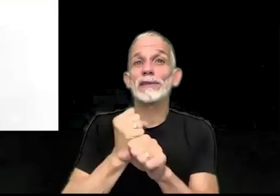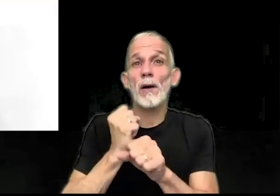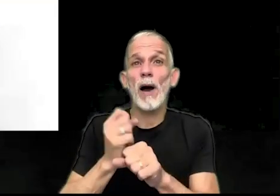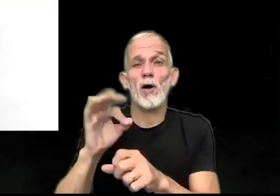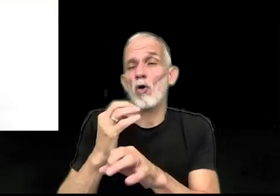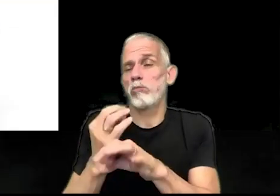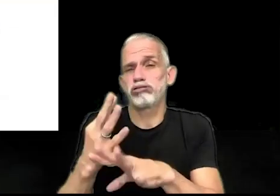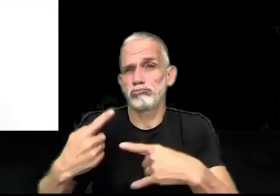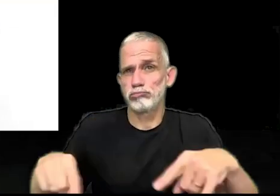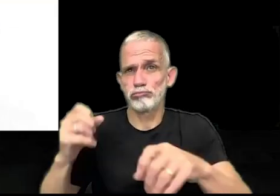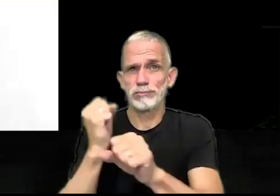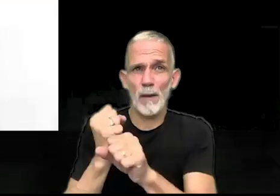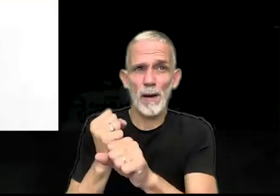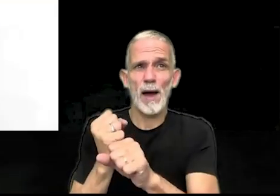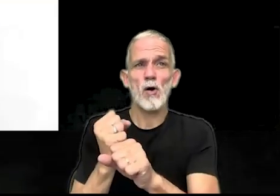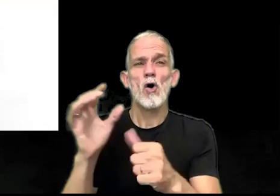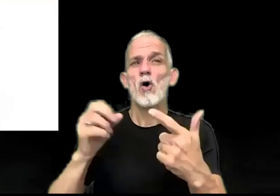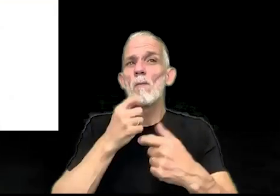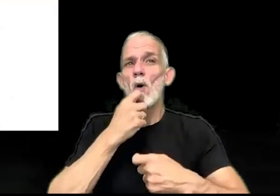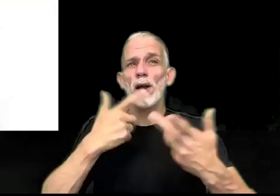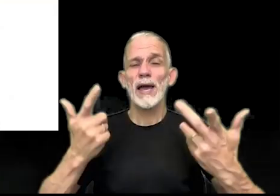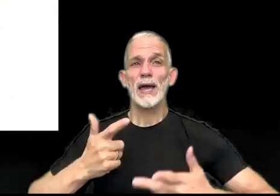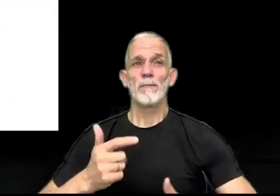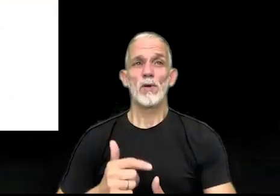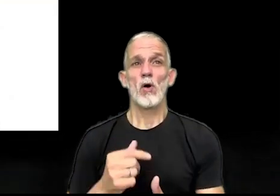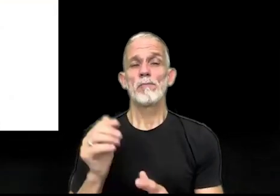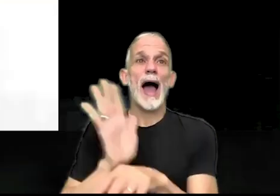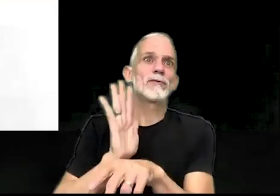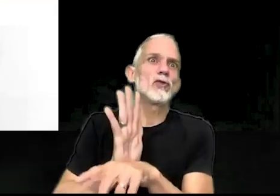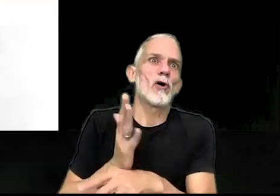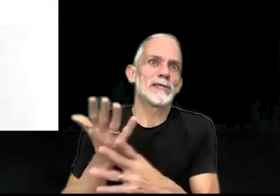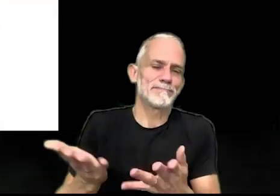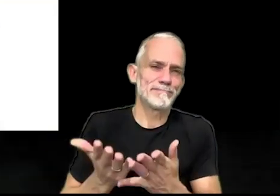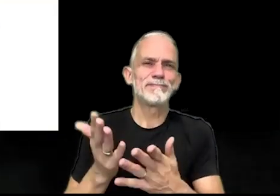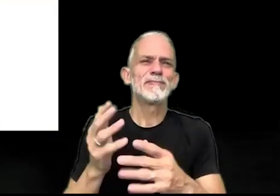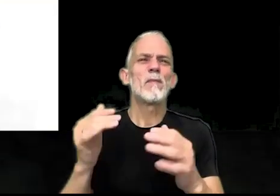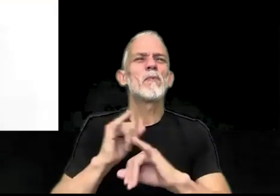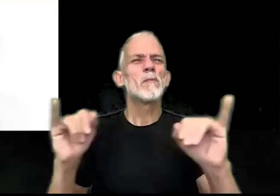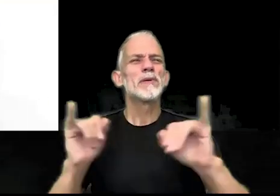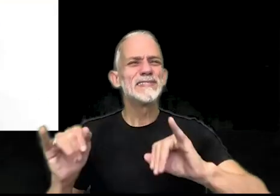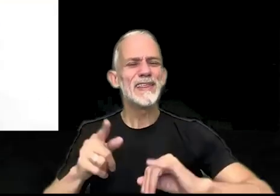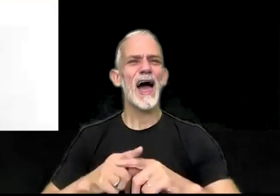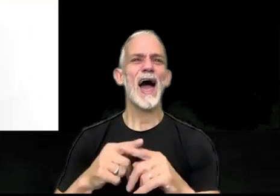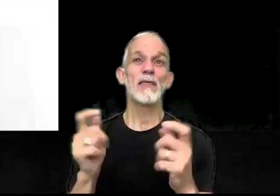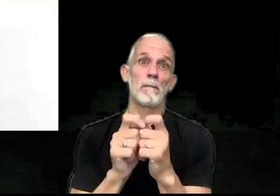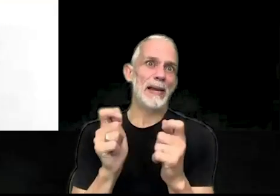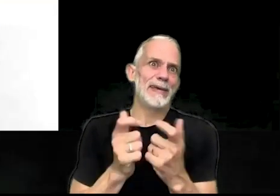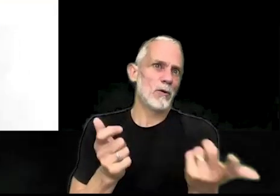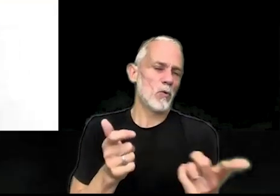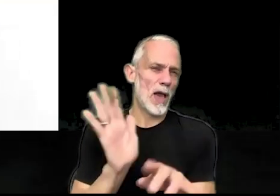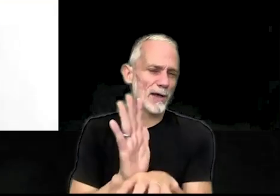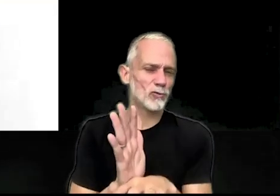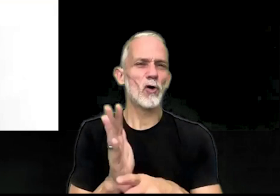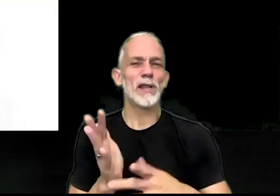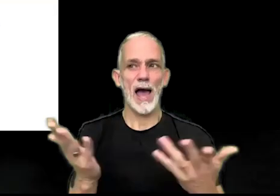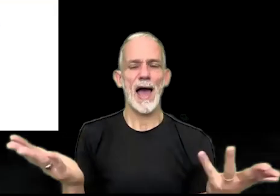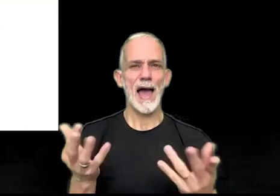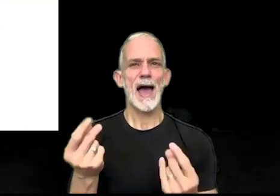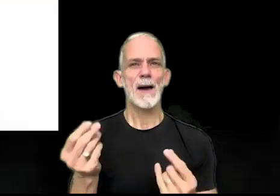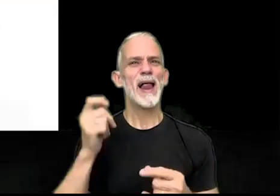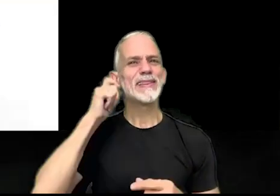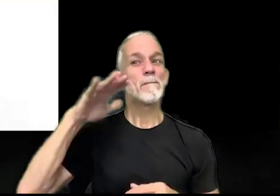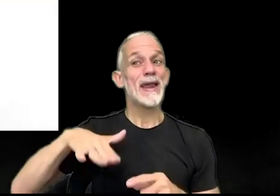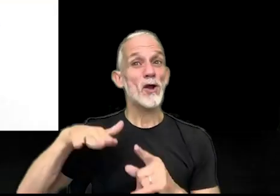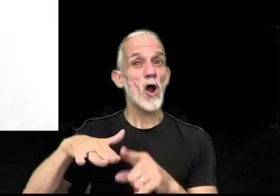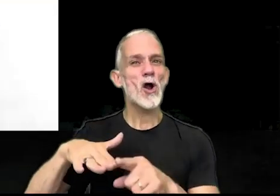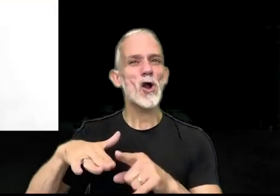trabajo, profesión o oficio. Ejemplo, actores de publicidad, películas, con lo cual ese menor